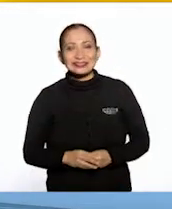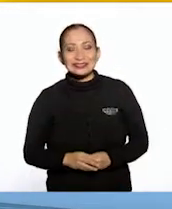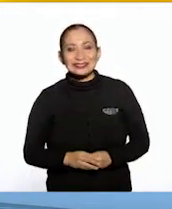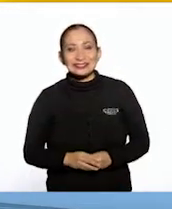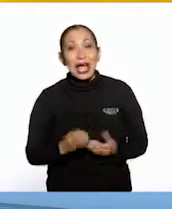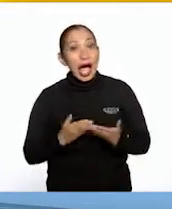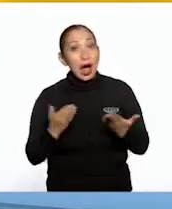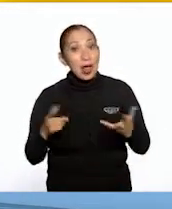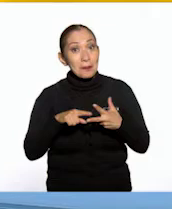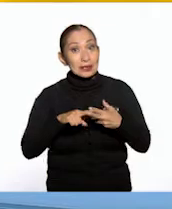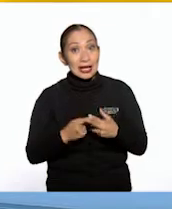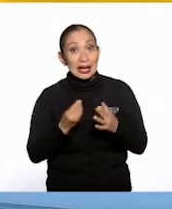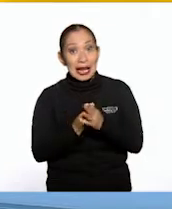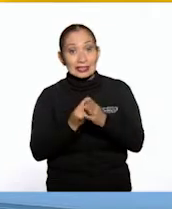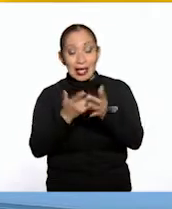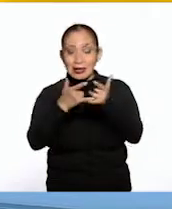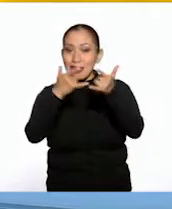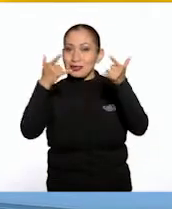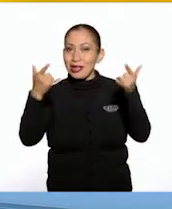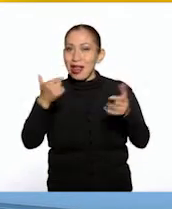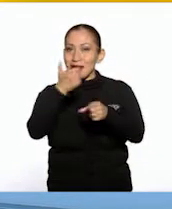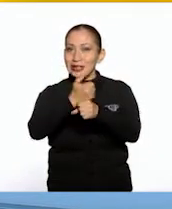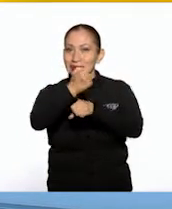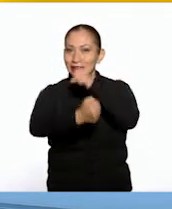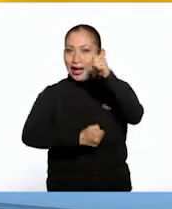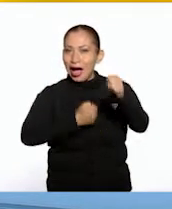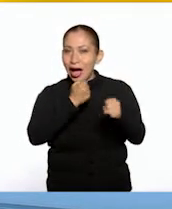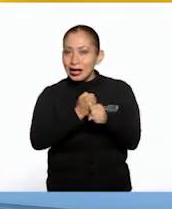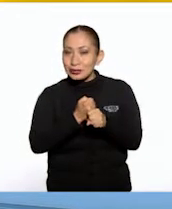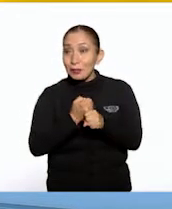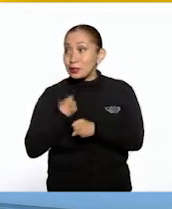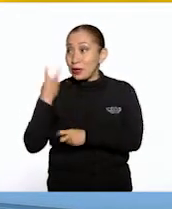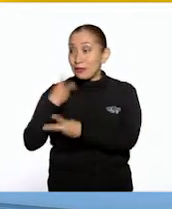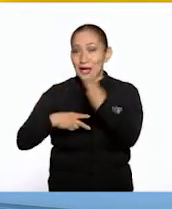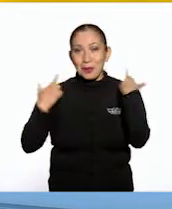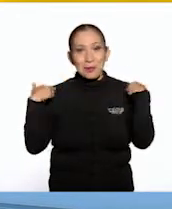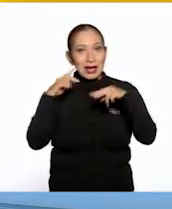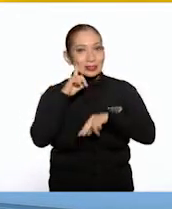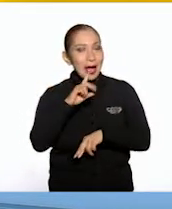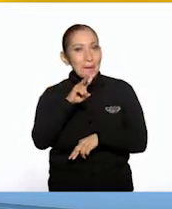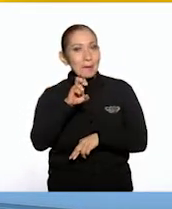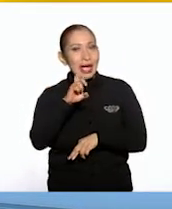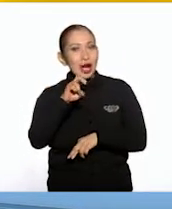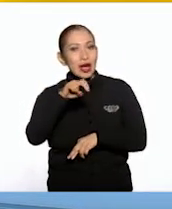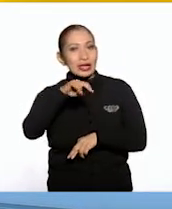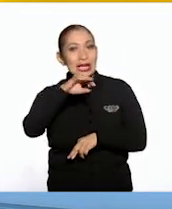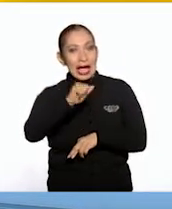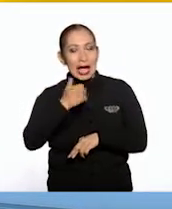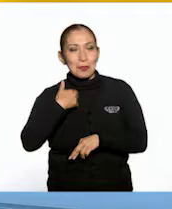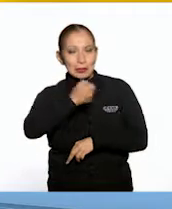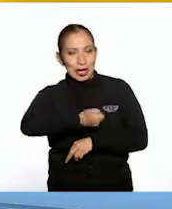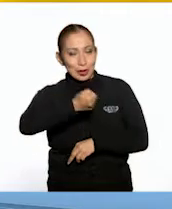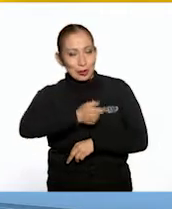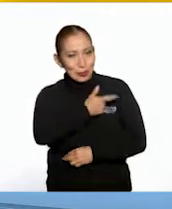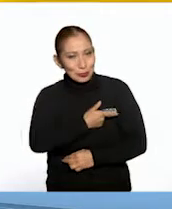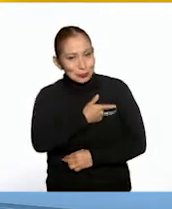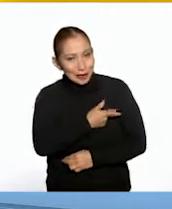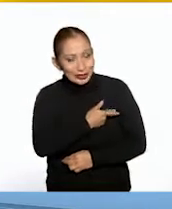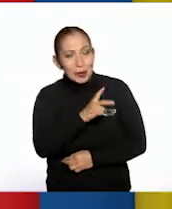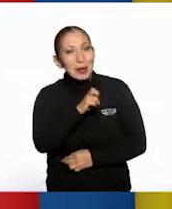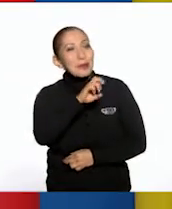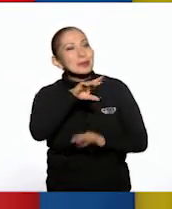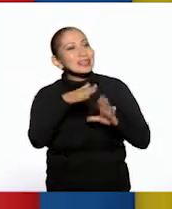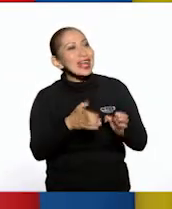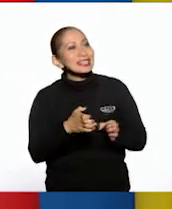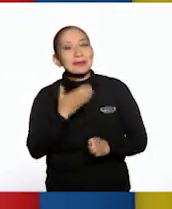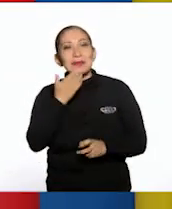Vamos a iniciar la clase de Historia de sexto grado y para ello nos acompaña la maestra Verónica Hernández, a quien saludo con muchísimo gusto. Vero, ¿cómo